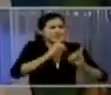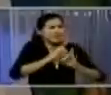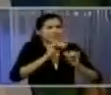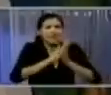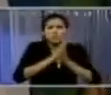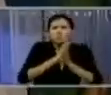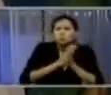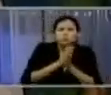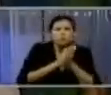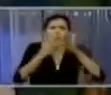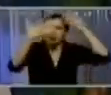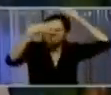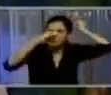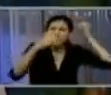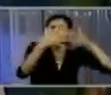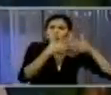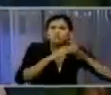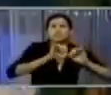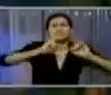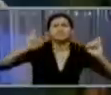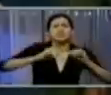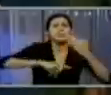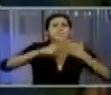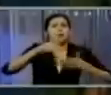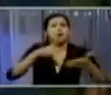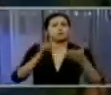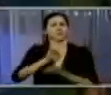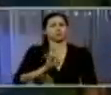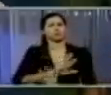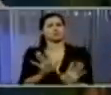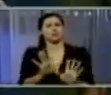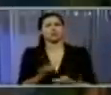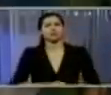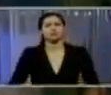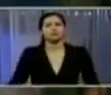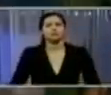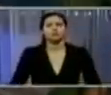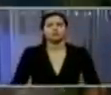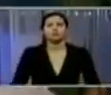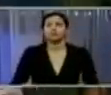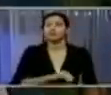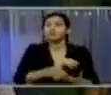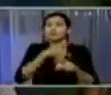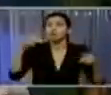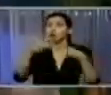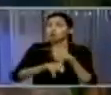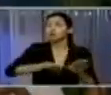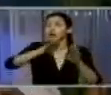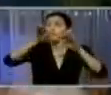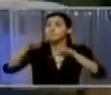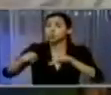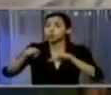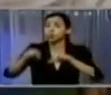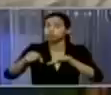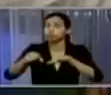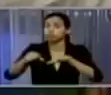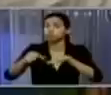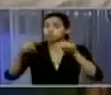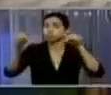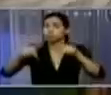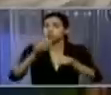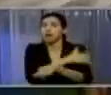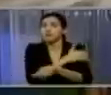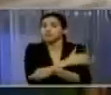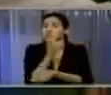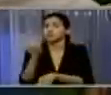Estados Unidos en Caracas. Y que cese el apoyo a la conspiración golpista e intervencionista de la derecha